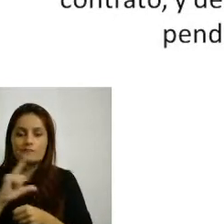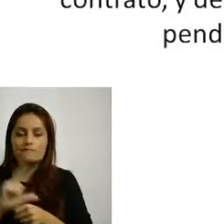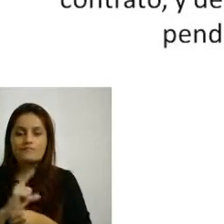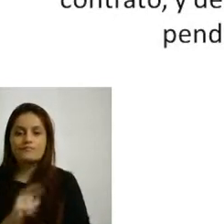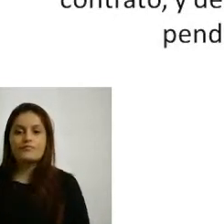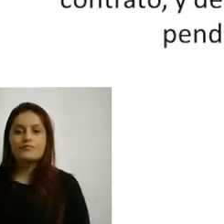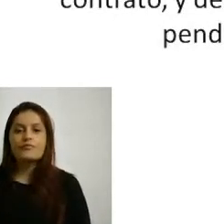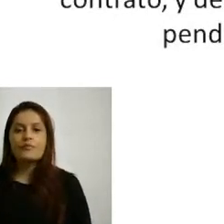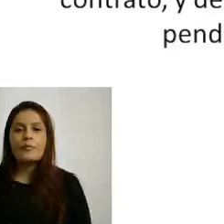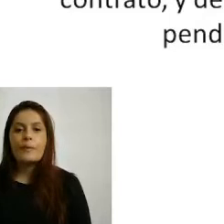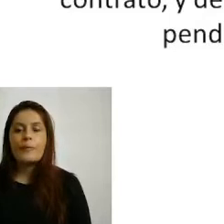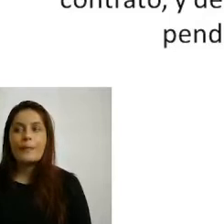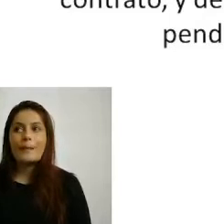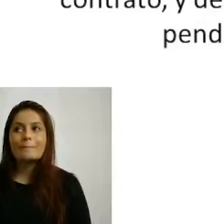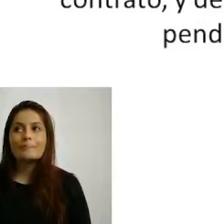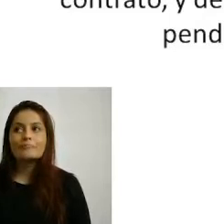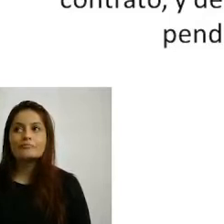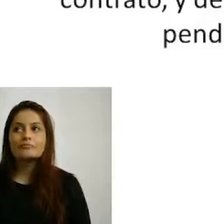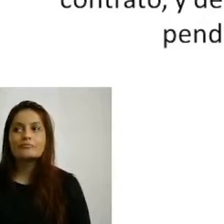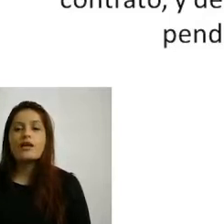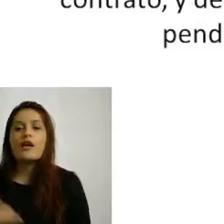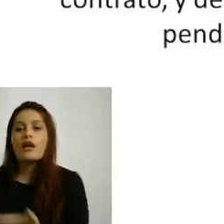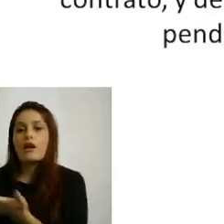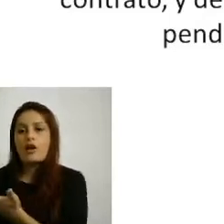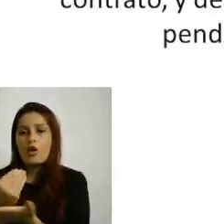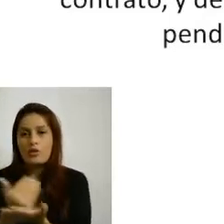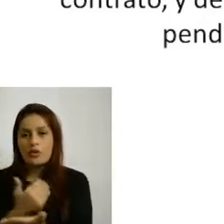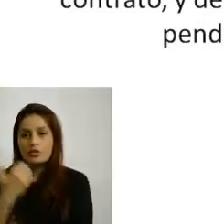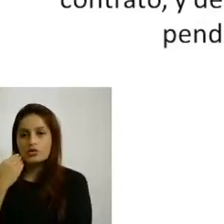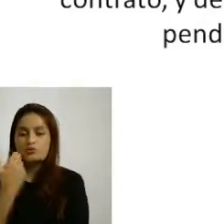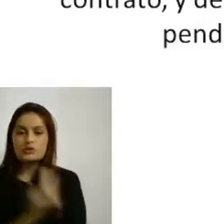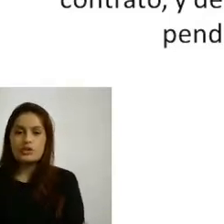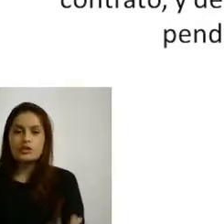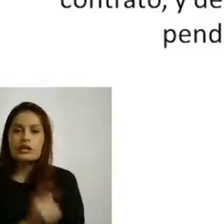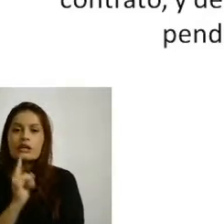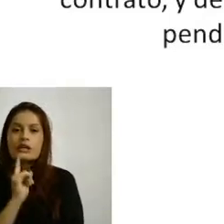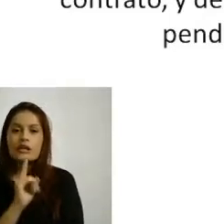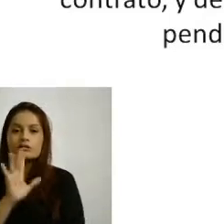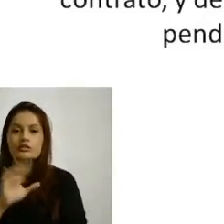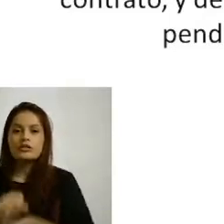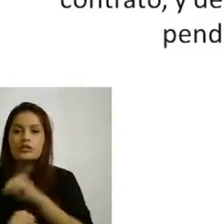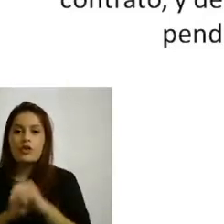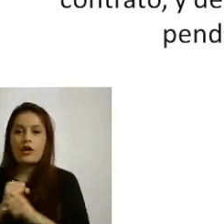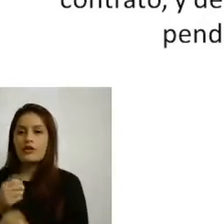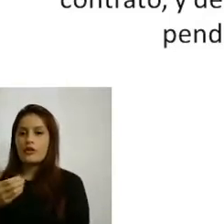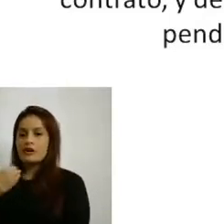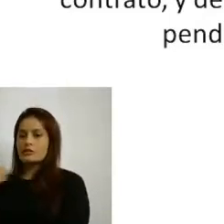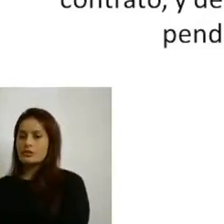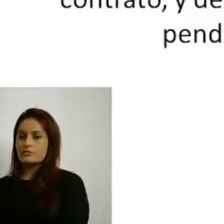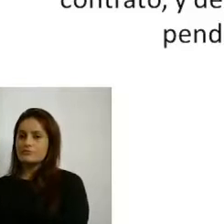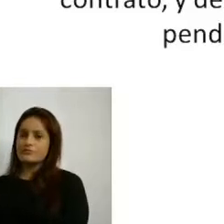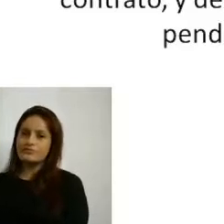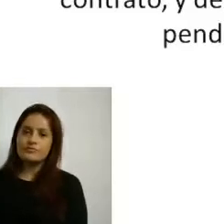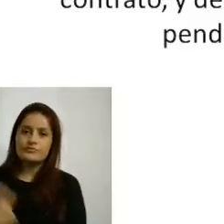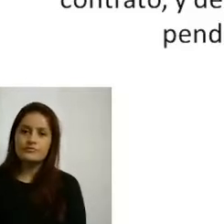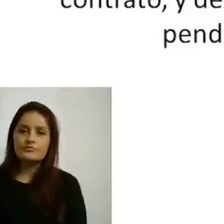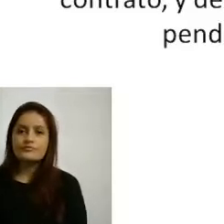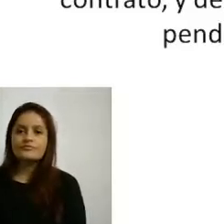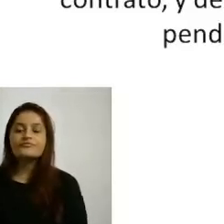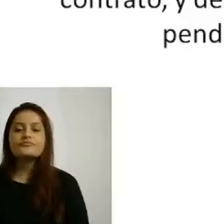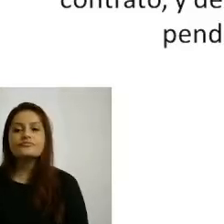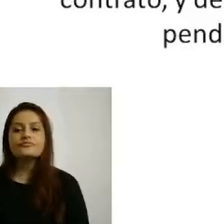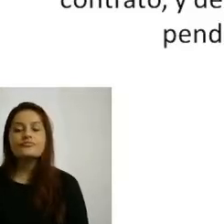La consultora deberá efectuar la recuperación de los subsidios correspondiente a 5 años hacia atrás contado de la fecha de adjudicación del